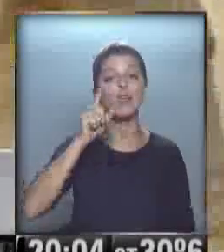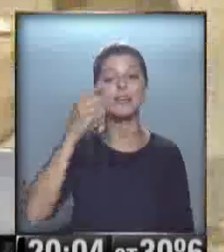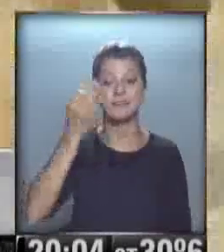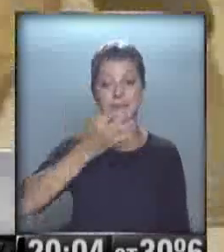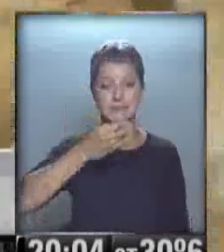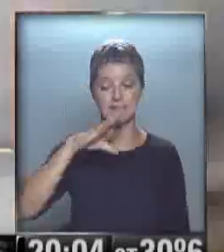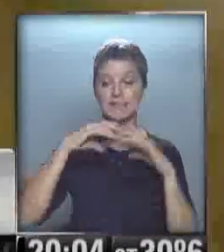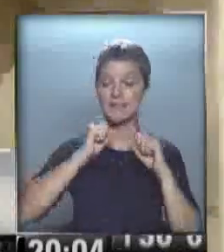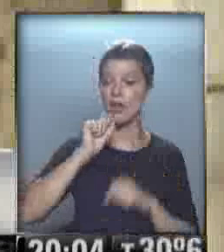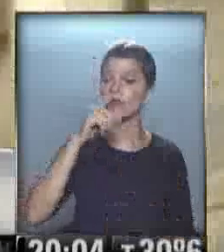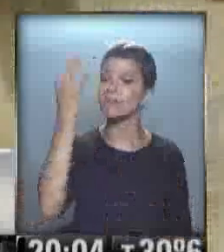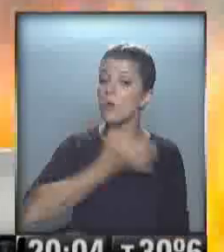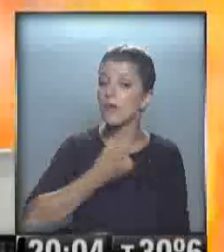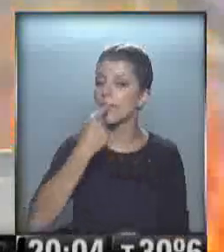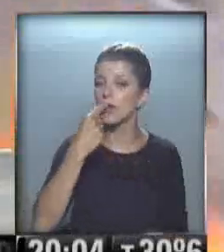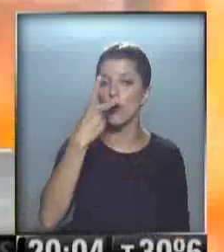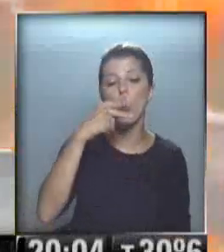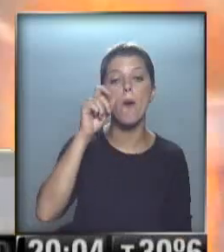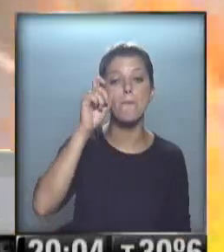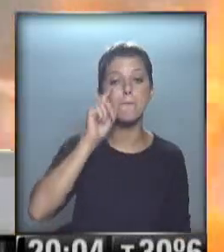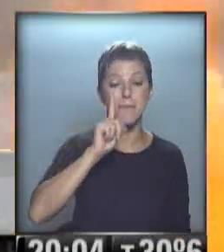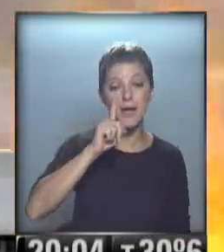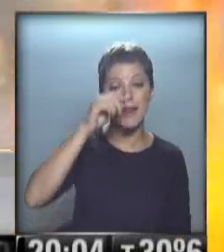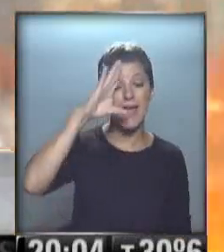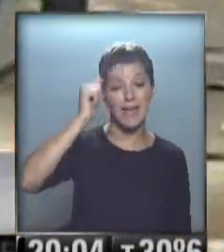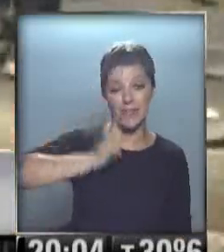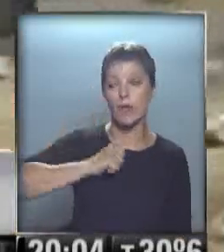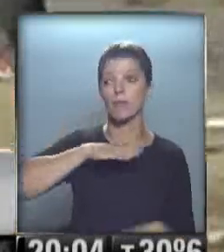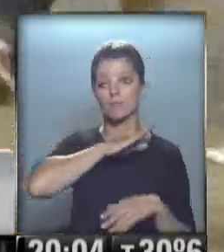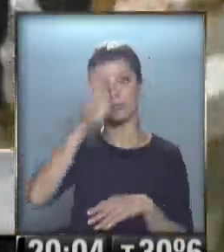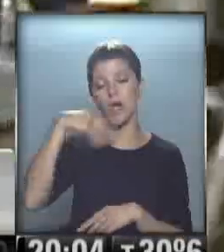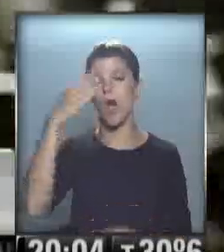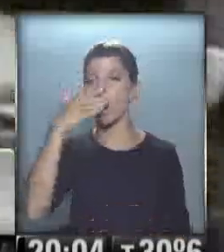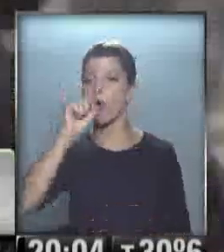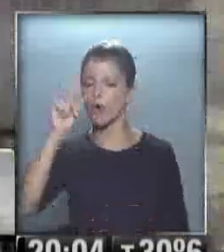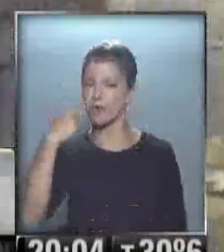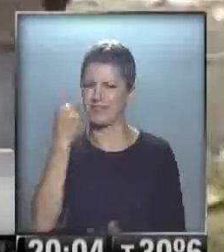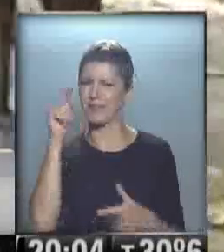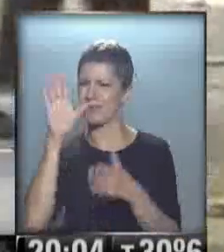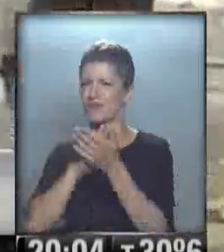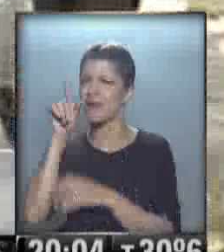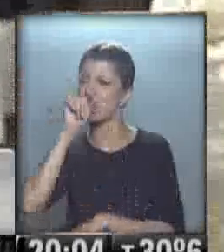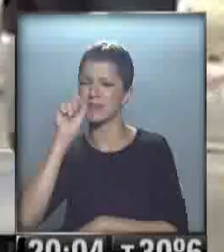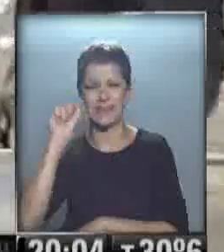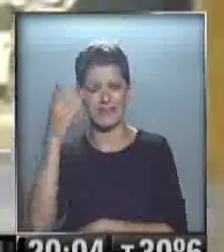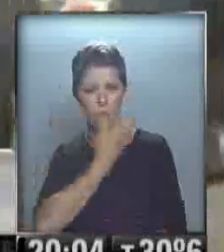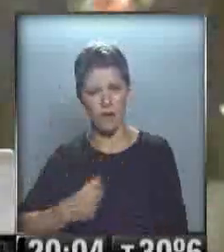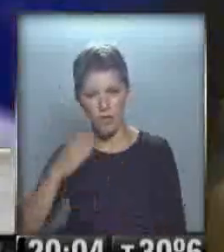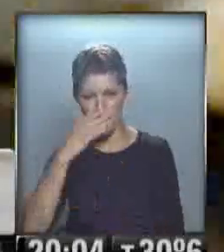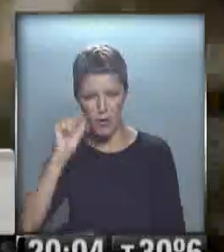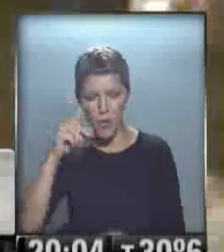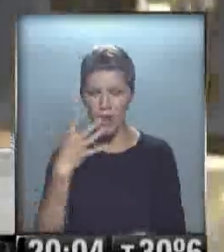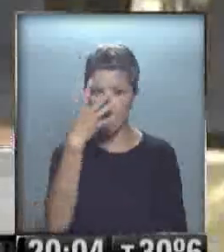el envío de 2.000 gendarmes a Córdoba, calificó como una payasada el Twitter que De la Sota envió a las 4 de la